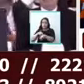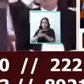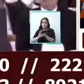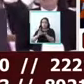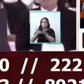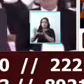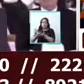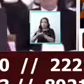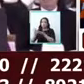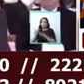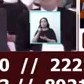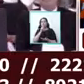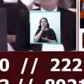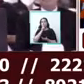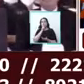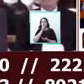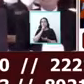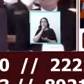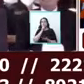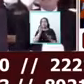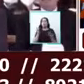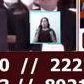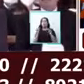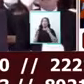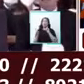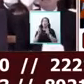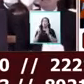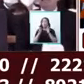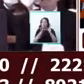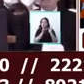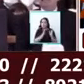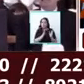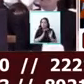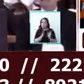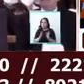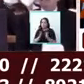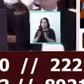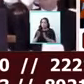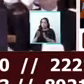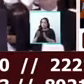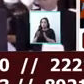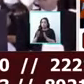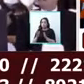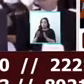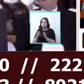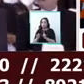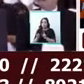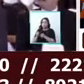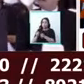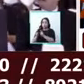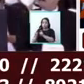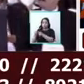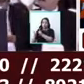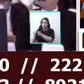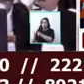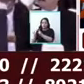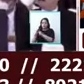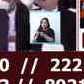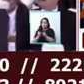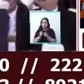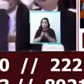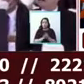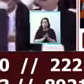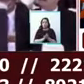reducir la escuela unidocente, la escuela bidocente y el analfabetismo. Por ahí sería lo